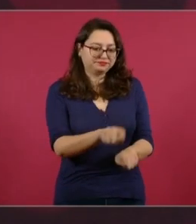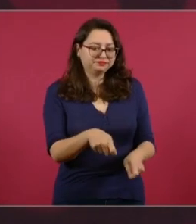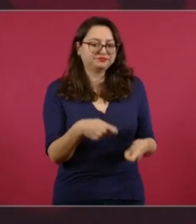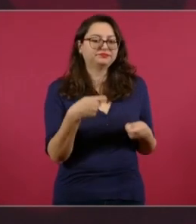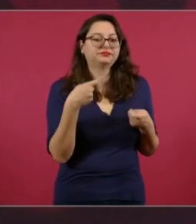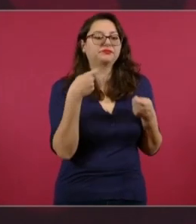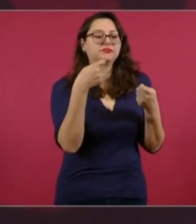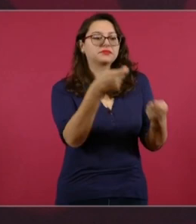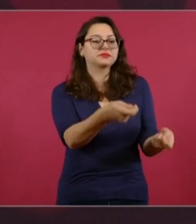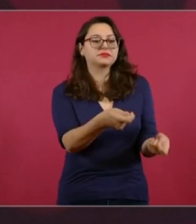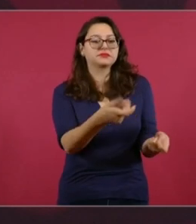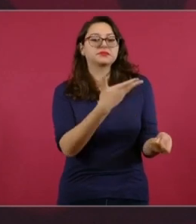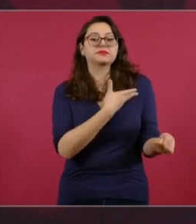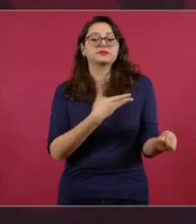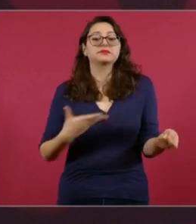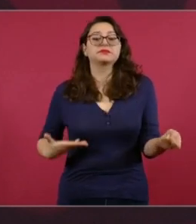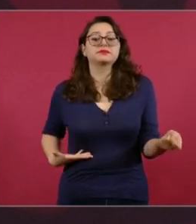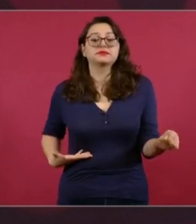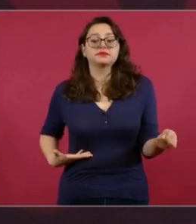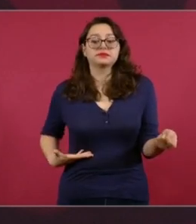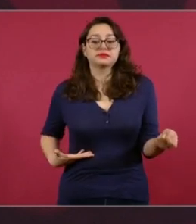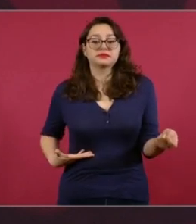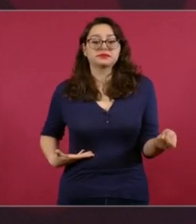en ese entonces,